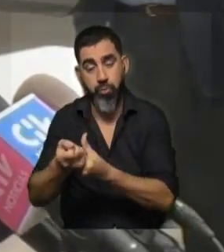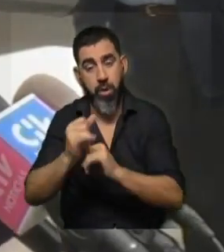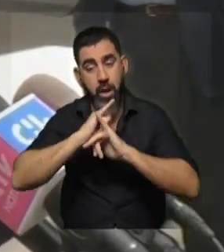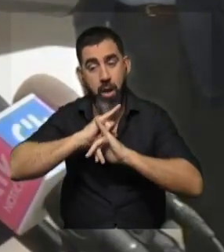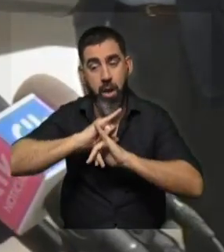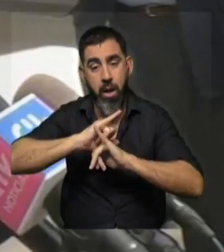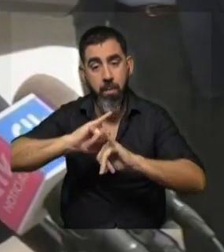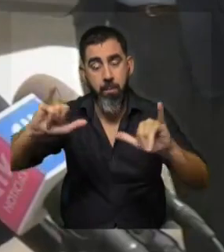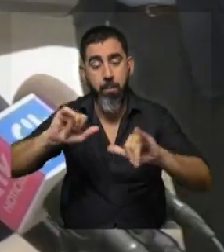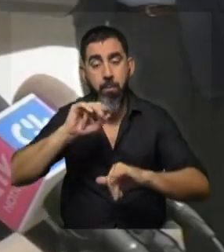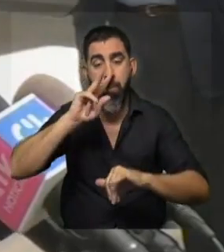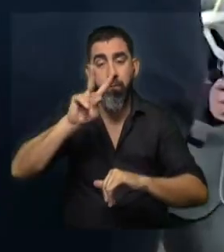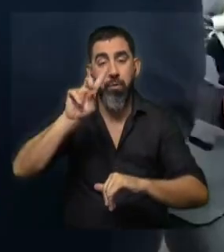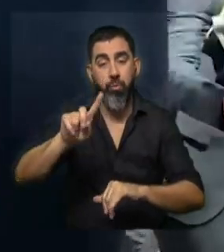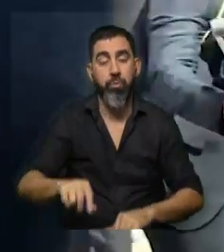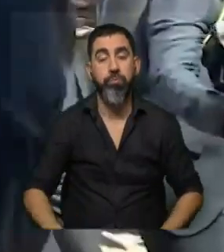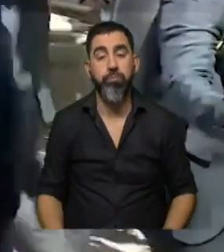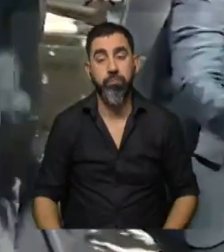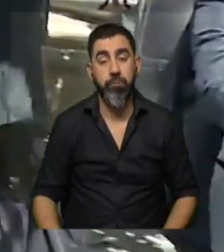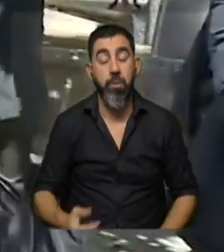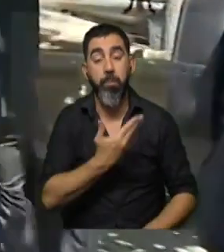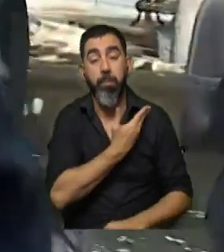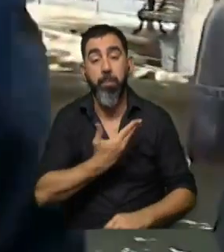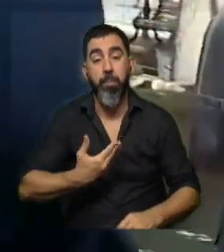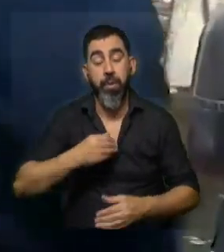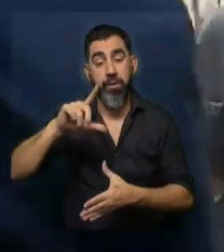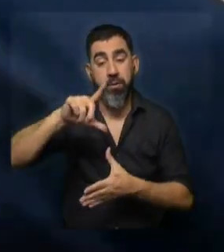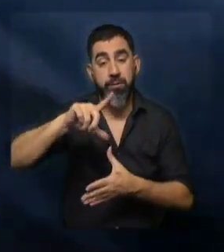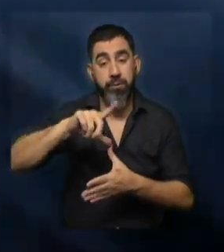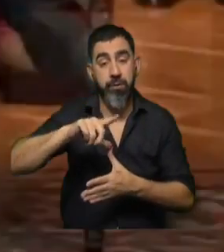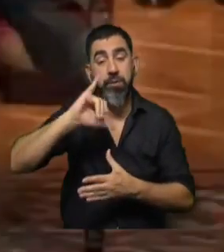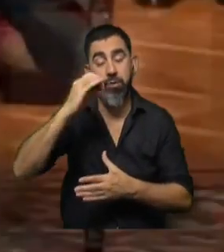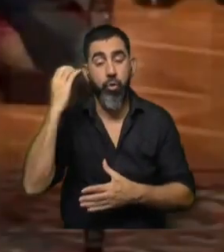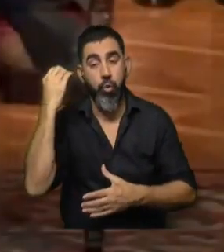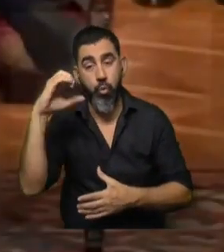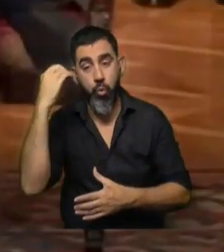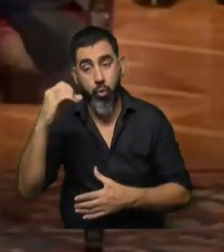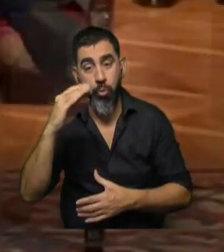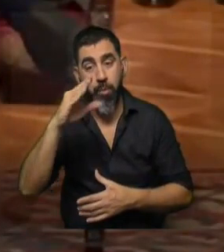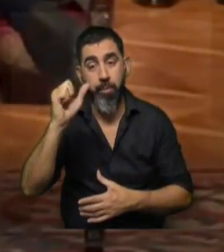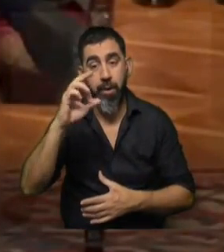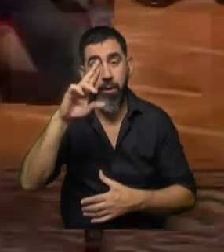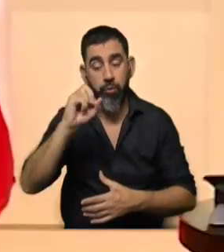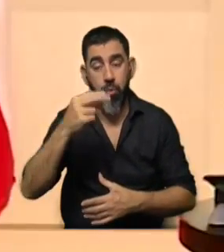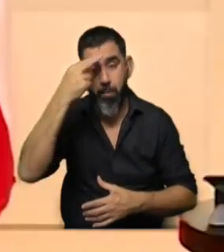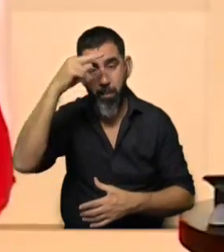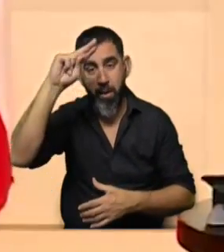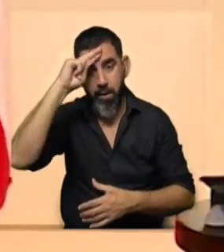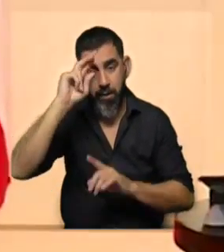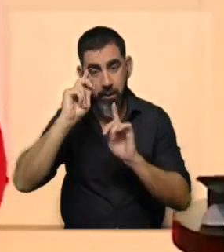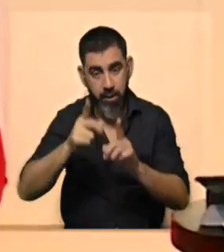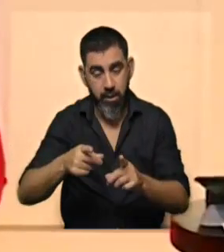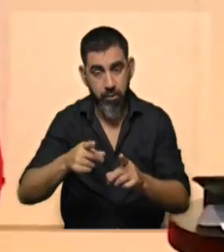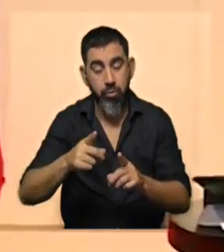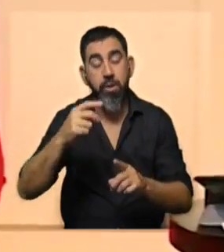campaña electoral de 2021 de los mandatarios latinoamericanos estarán el colombiano Gustavo Petro el mexicano Andrés López